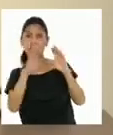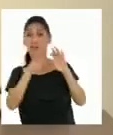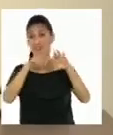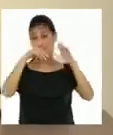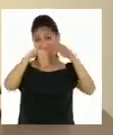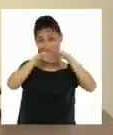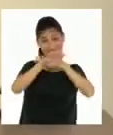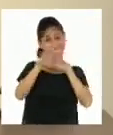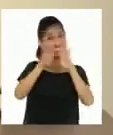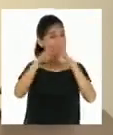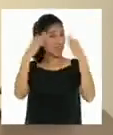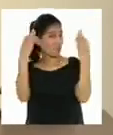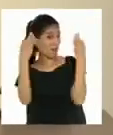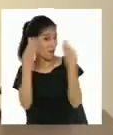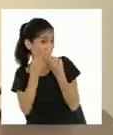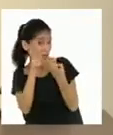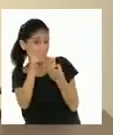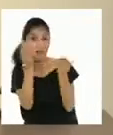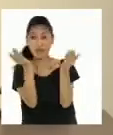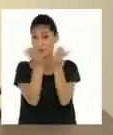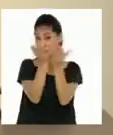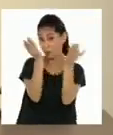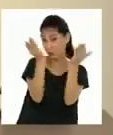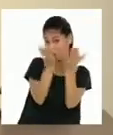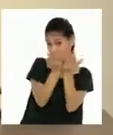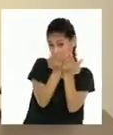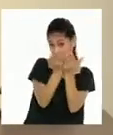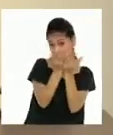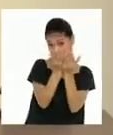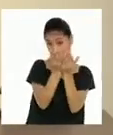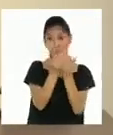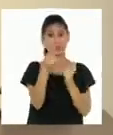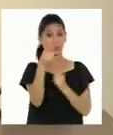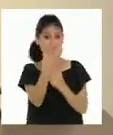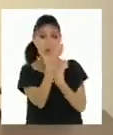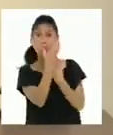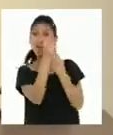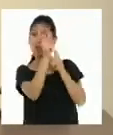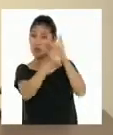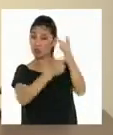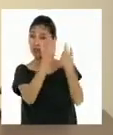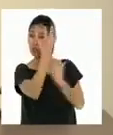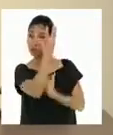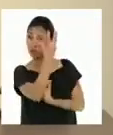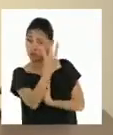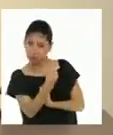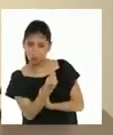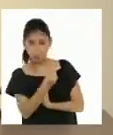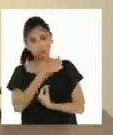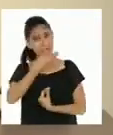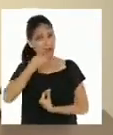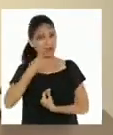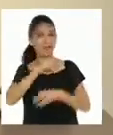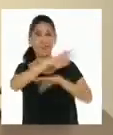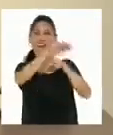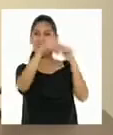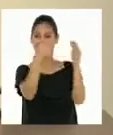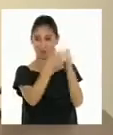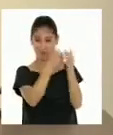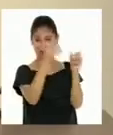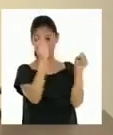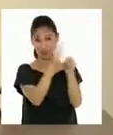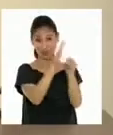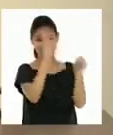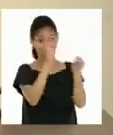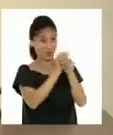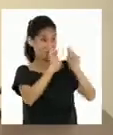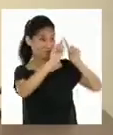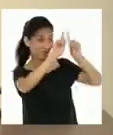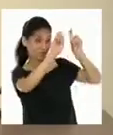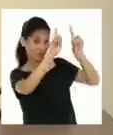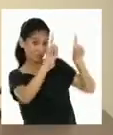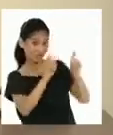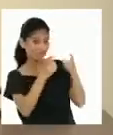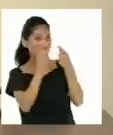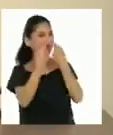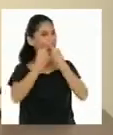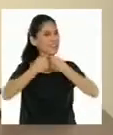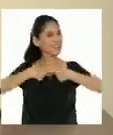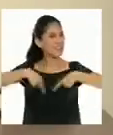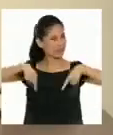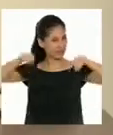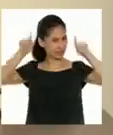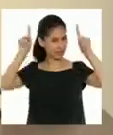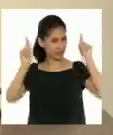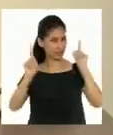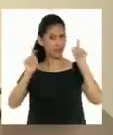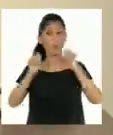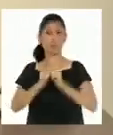mi clase, lo ideal será encuestar o entrevistar a todas y todos. En cambio, si una población es